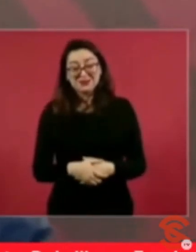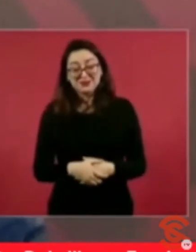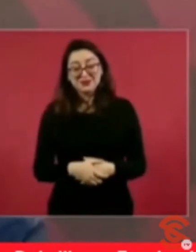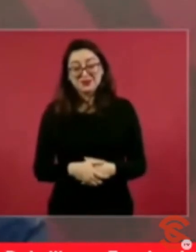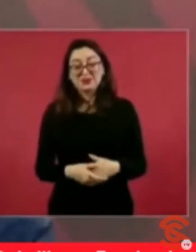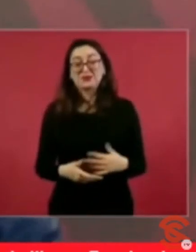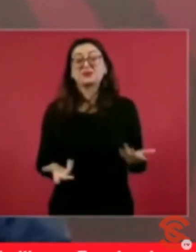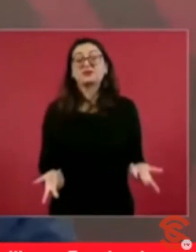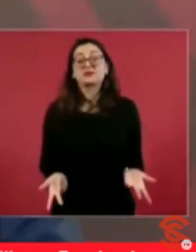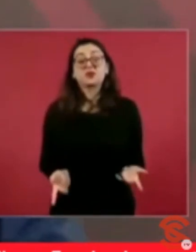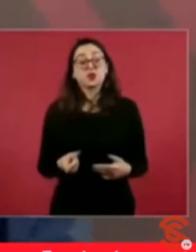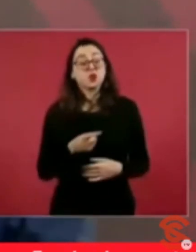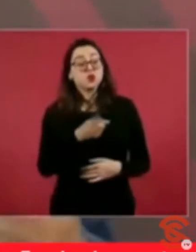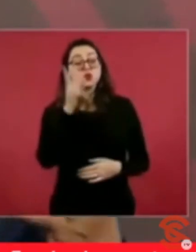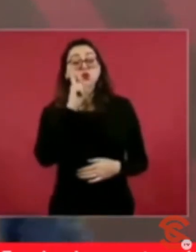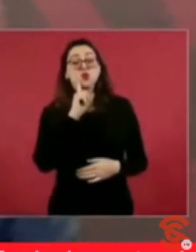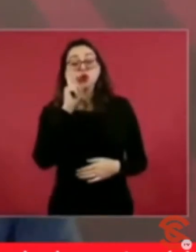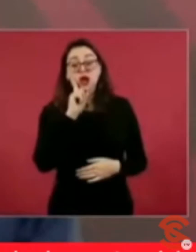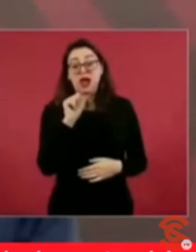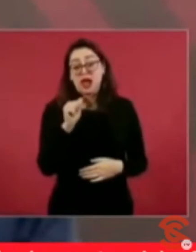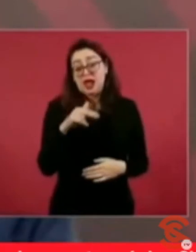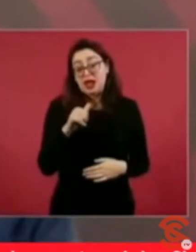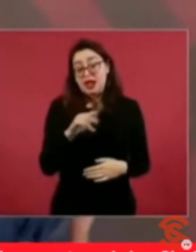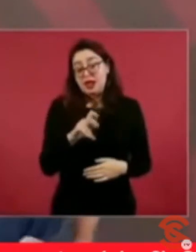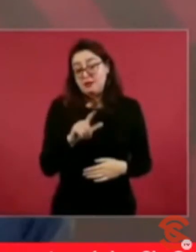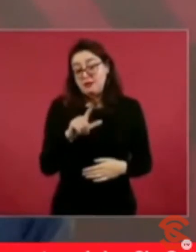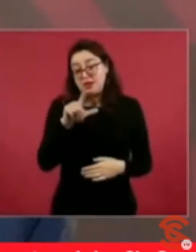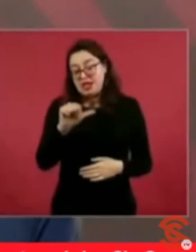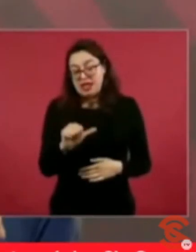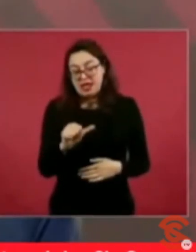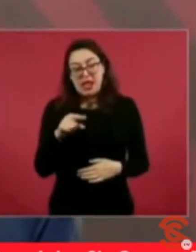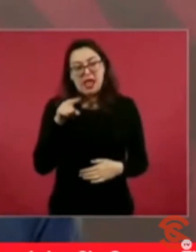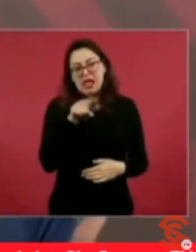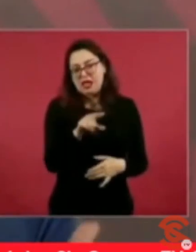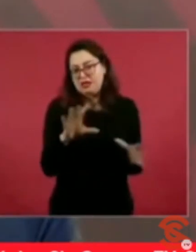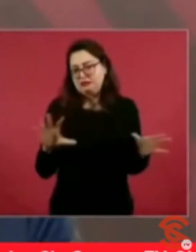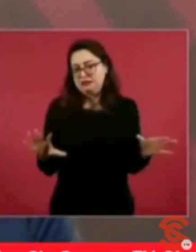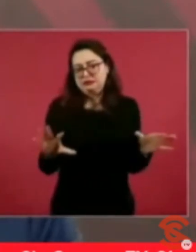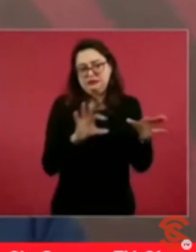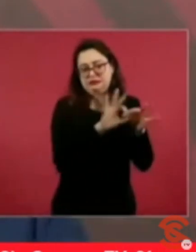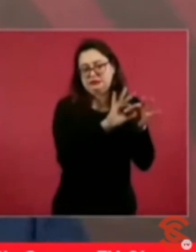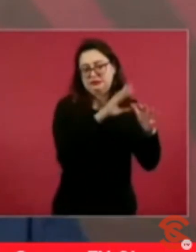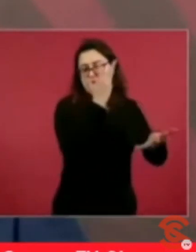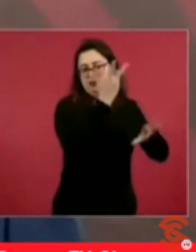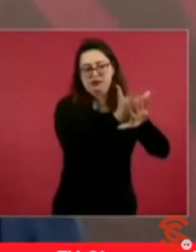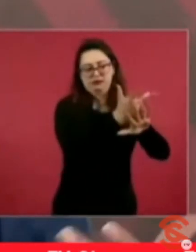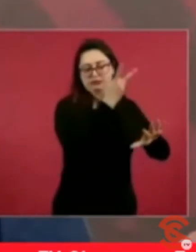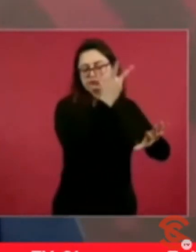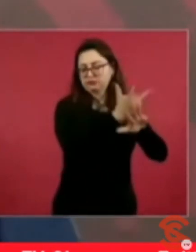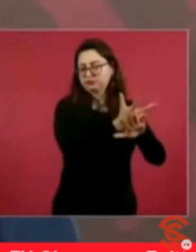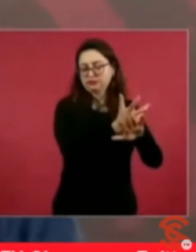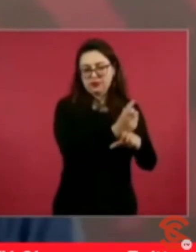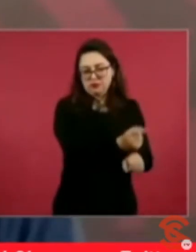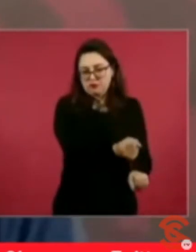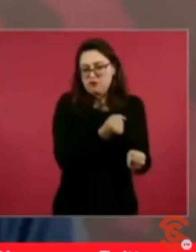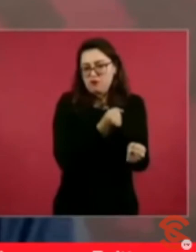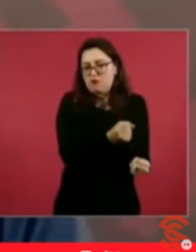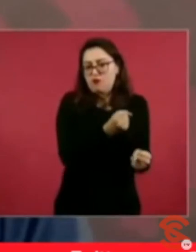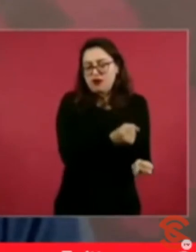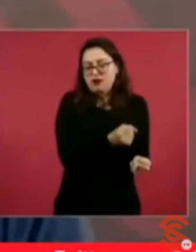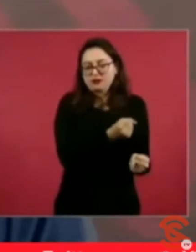Anabel Hernández, que está más vinculada a las agencias extranjeras que nada.